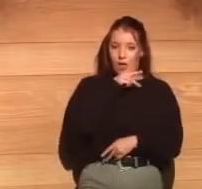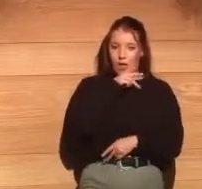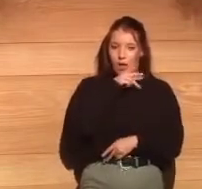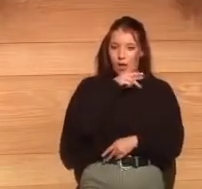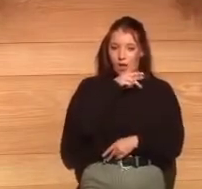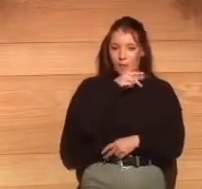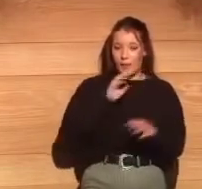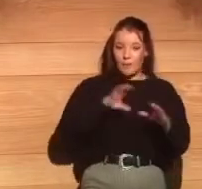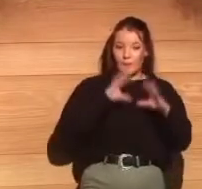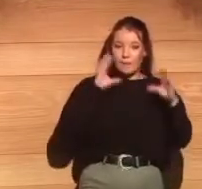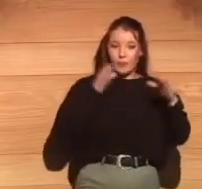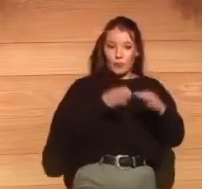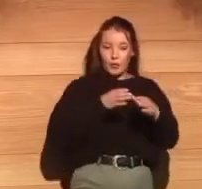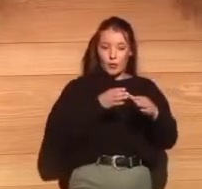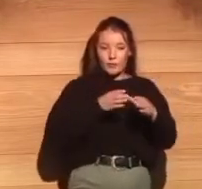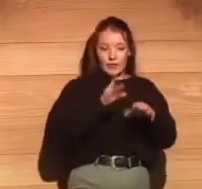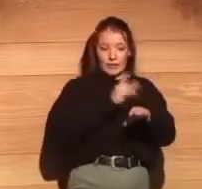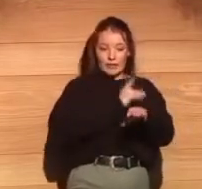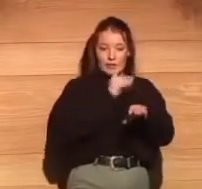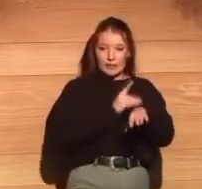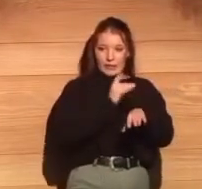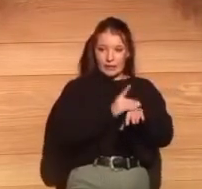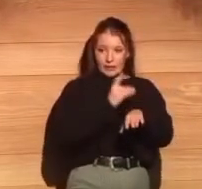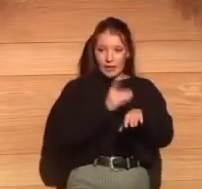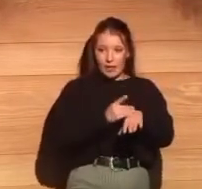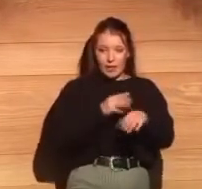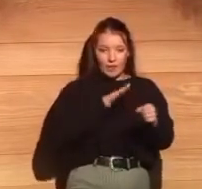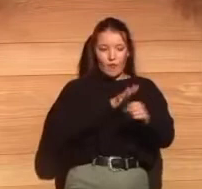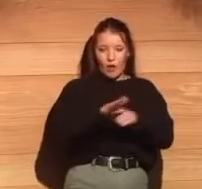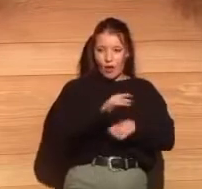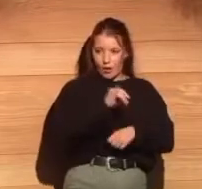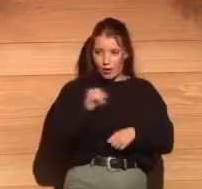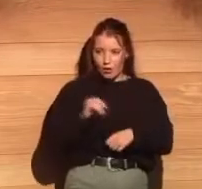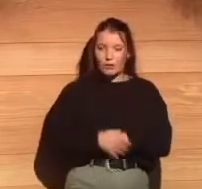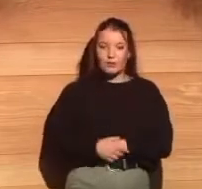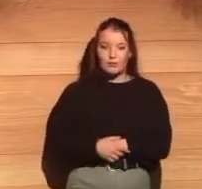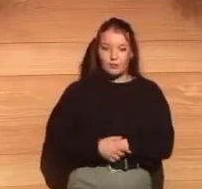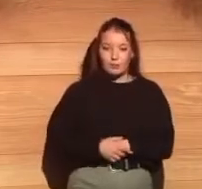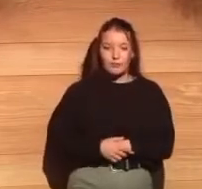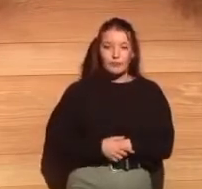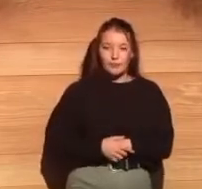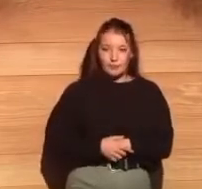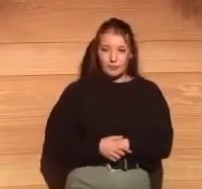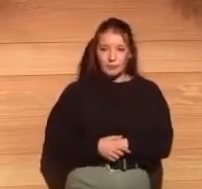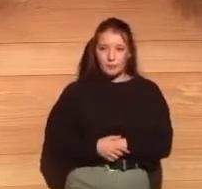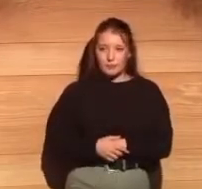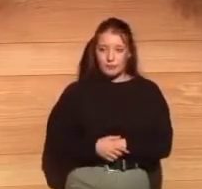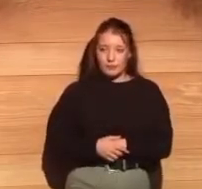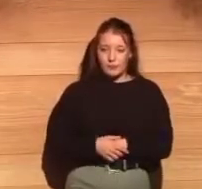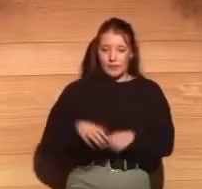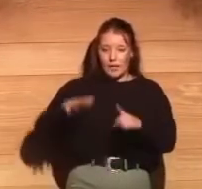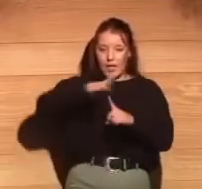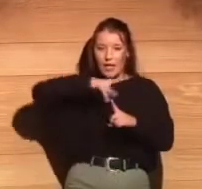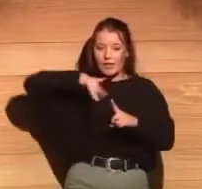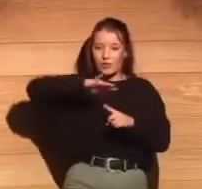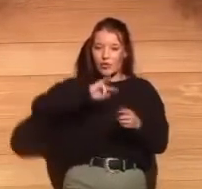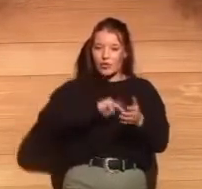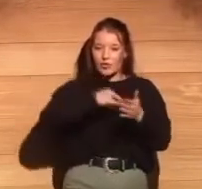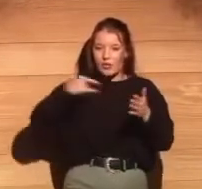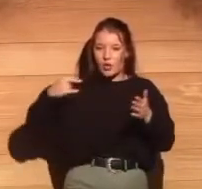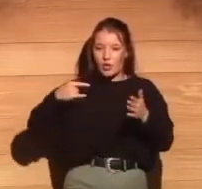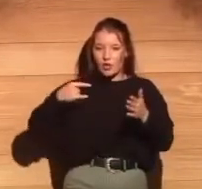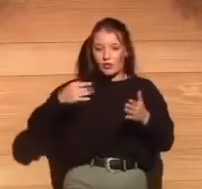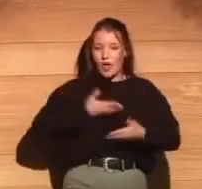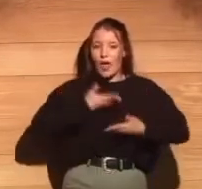las plataformas digitales, ¿no? Sobre este tipo de actividad. ¿Cuáles son los entornos tecnológicos que